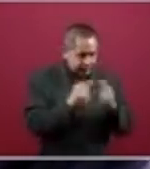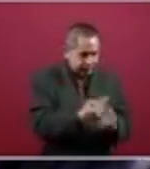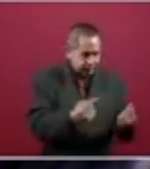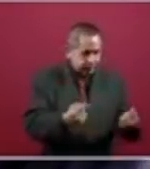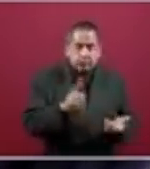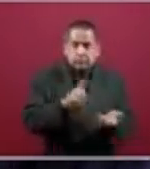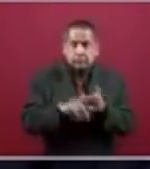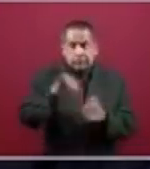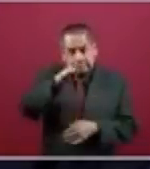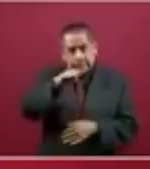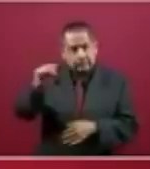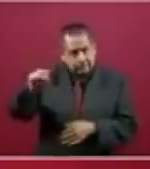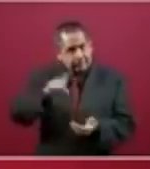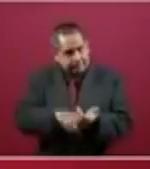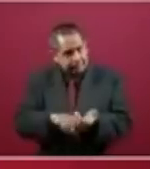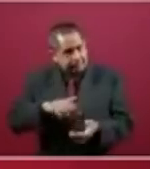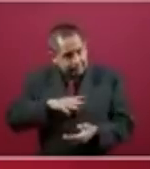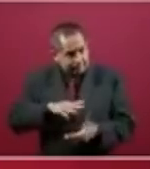del Seguro Social